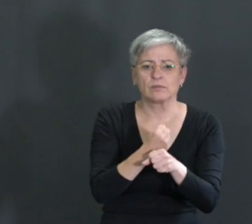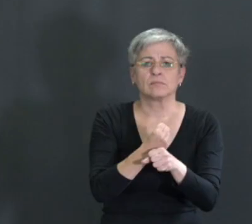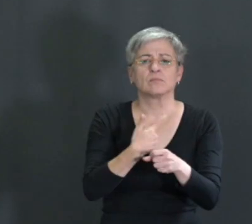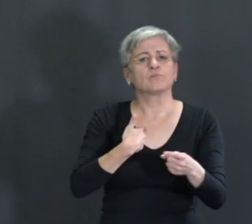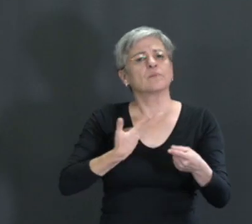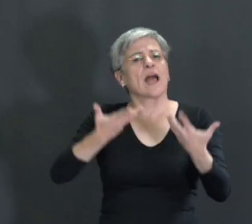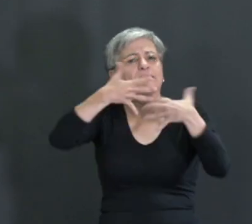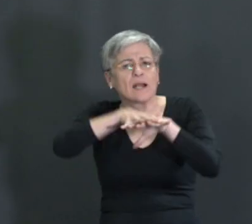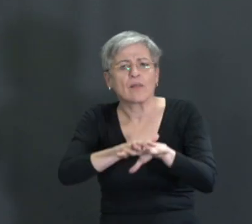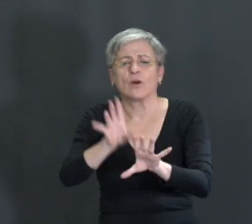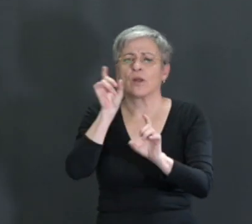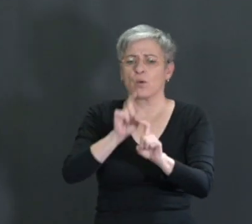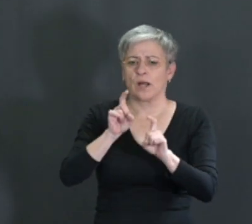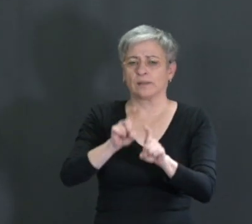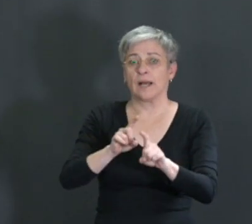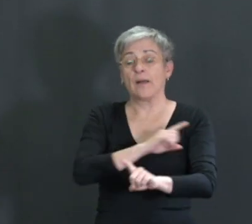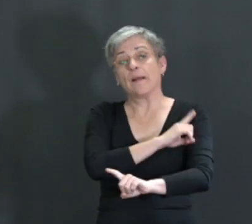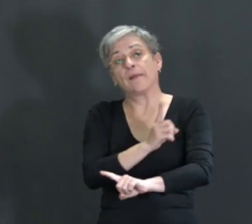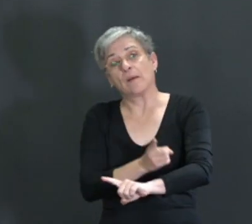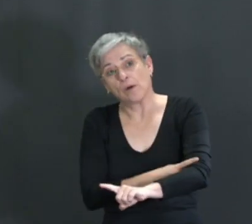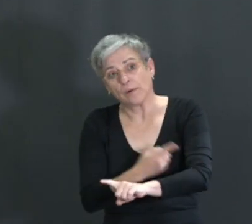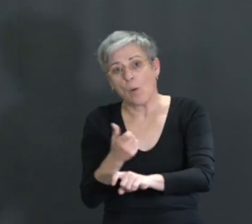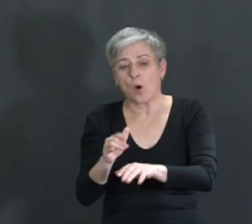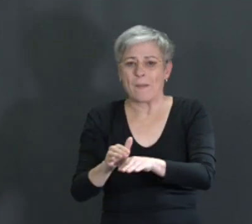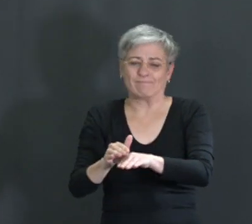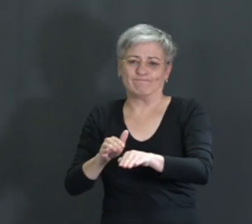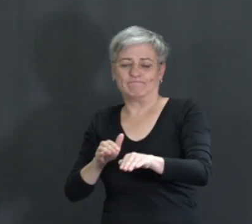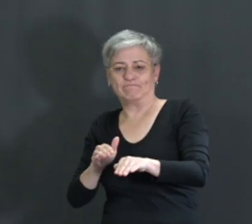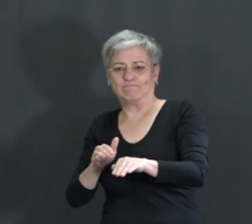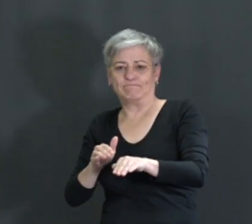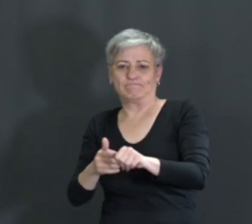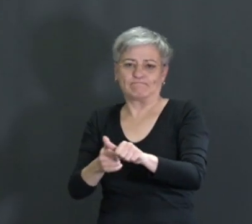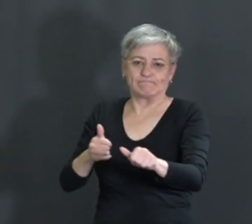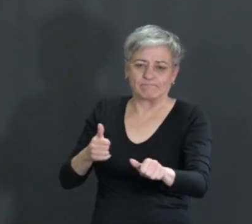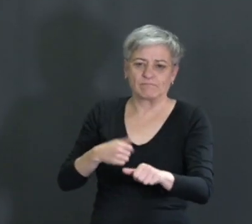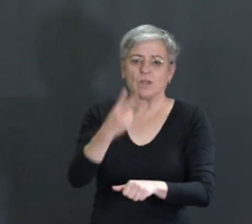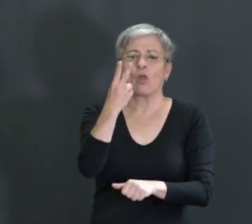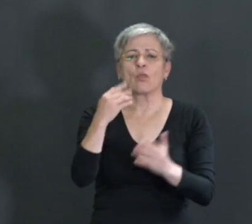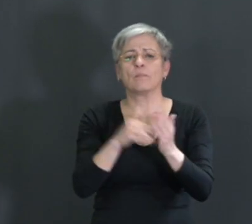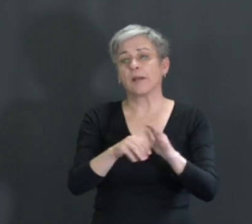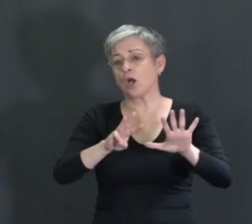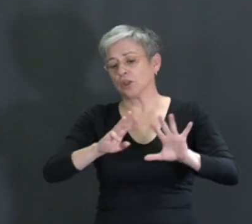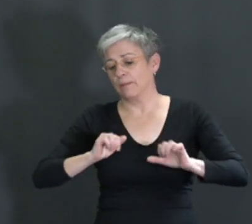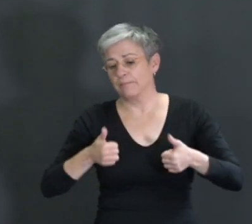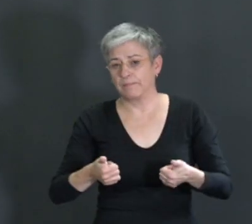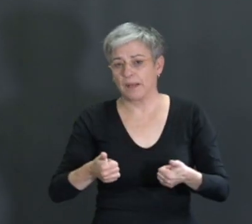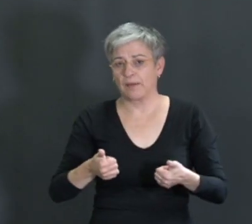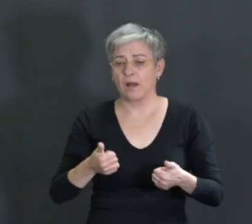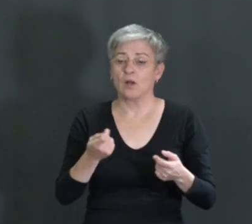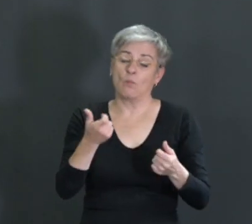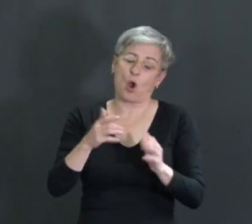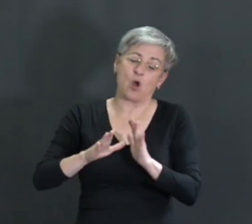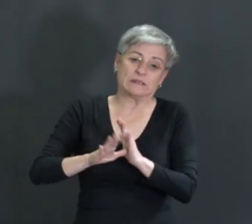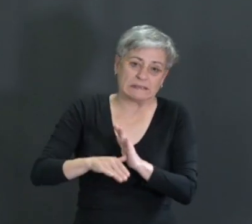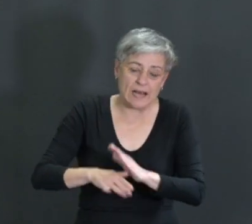integración educativa, la deportiva ha ido más retrasada. Empieza en el 2008, desde mi punto de vista